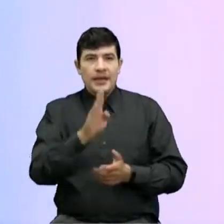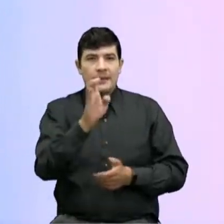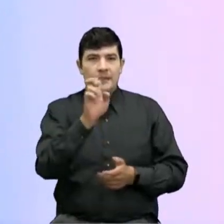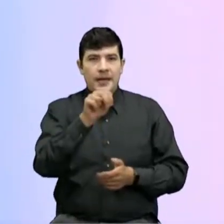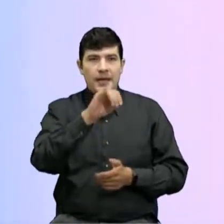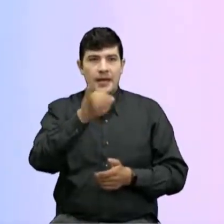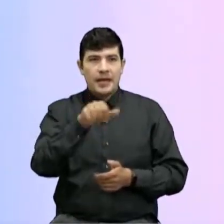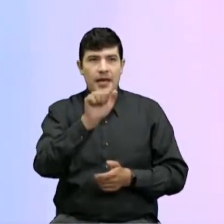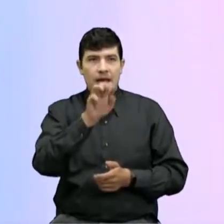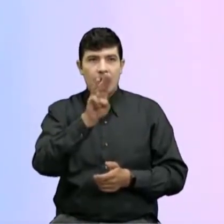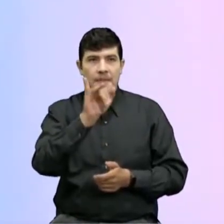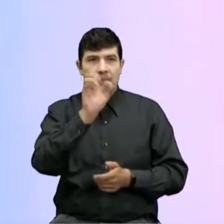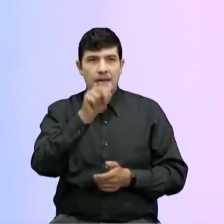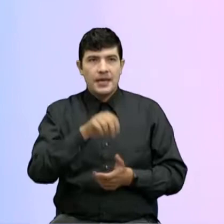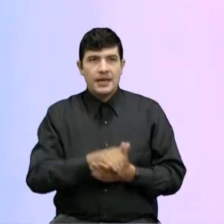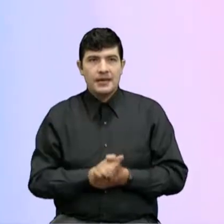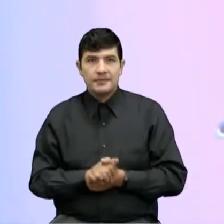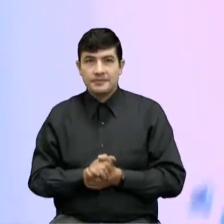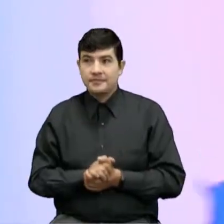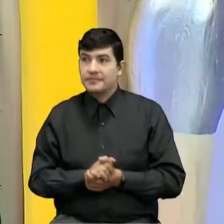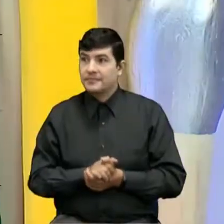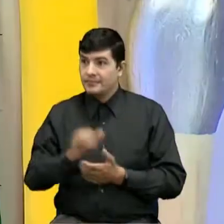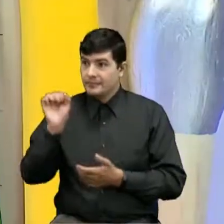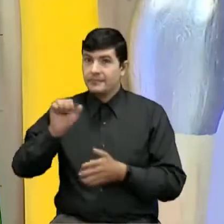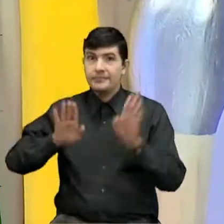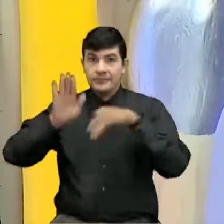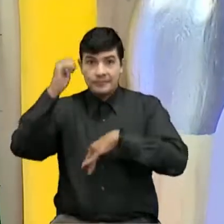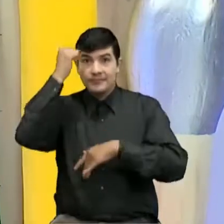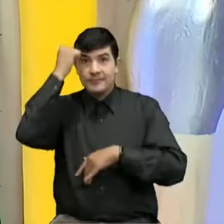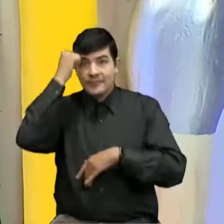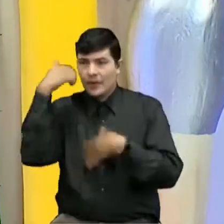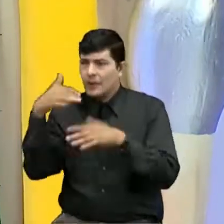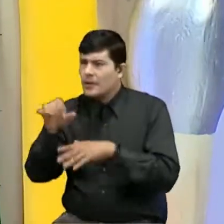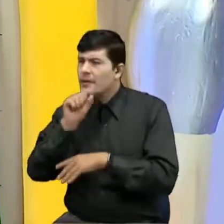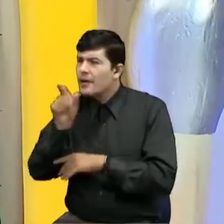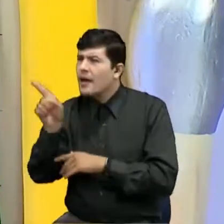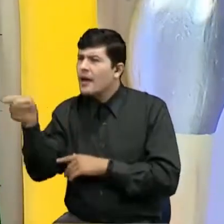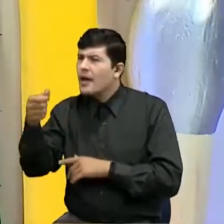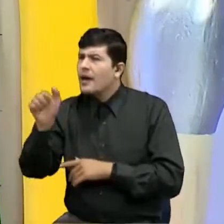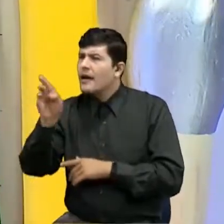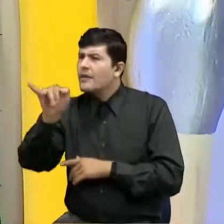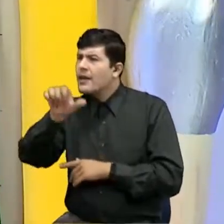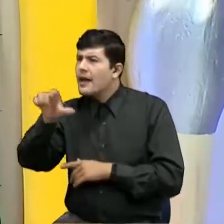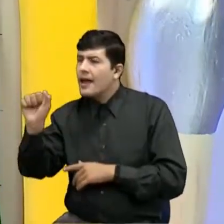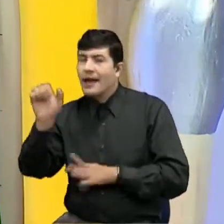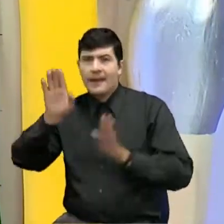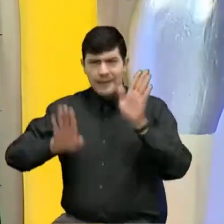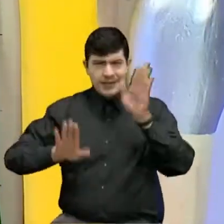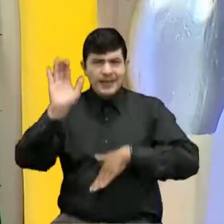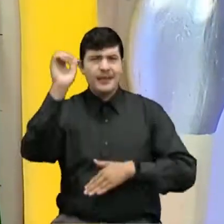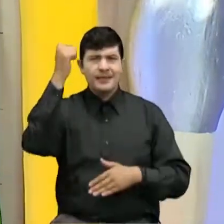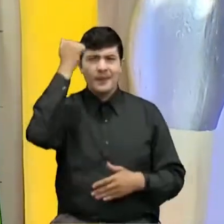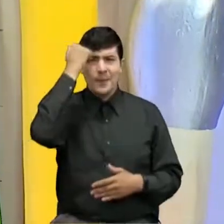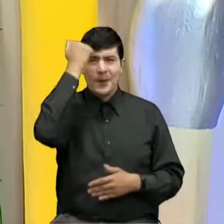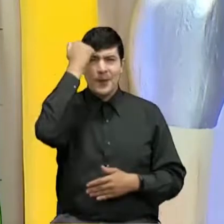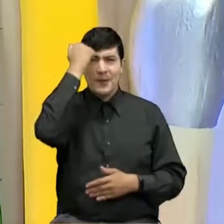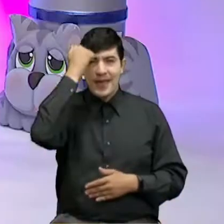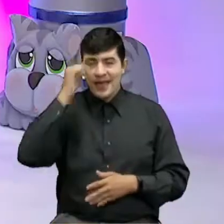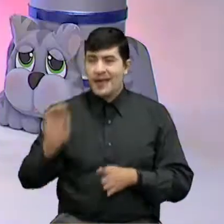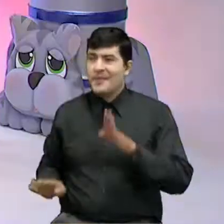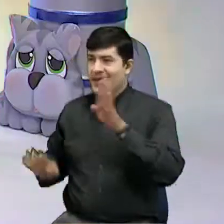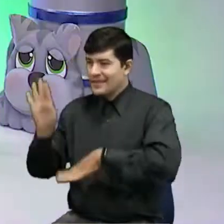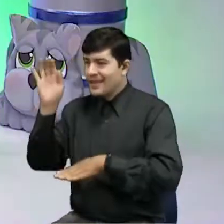¿Benjamín vino? Presente, profe. Muy bien. ¿Gabriela, será que vino? Presente, profe.